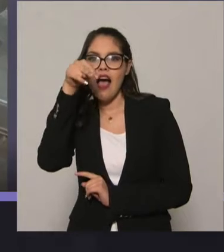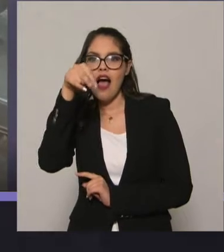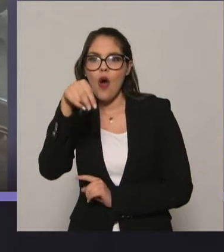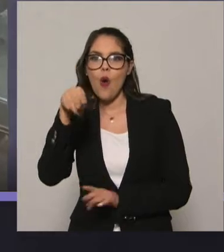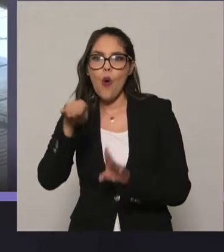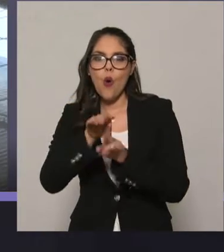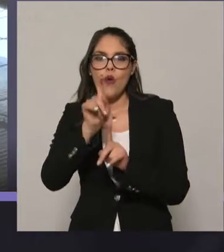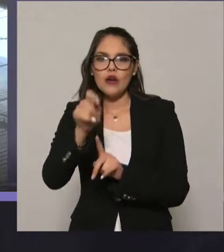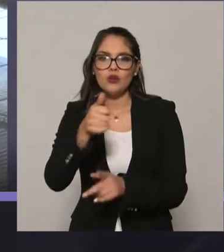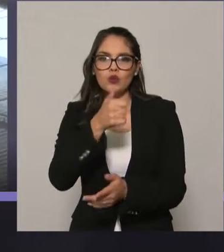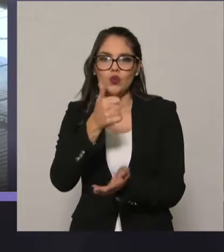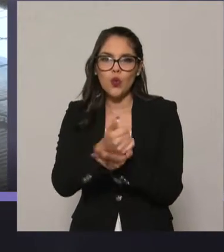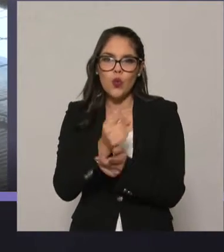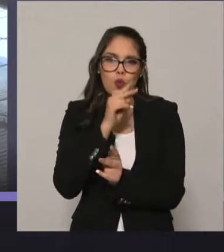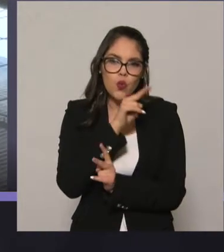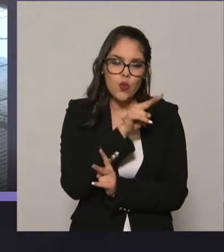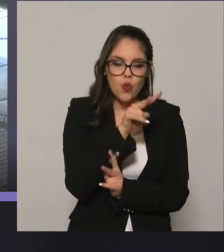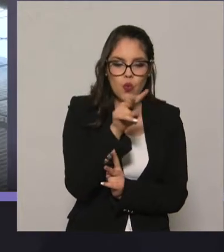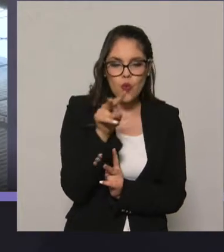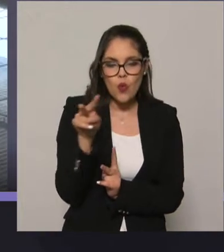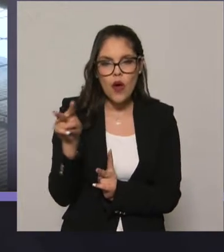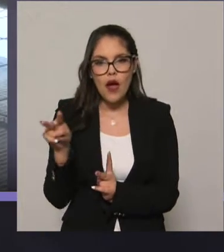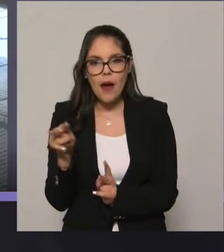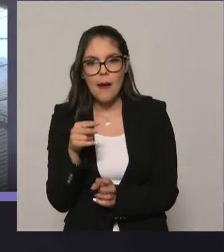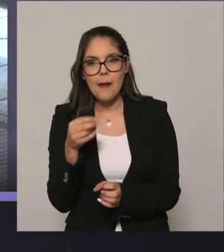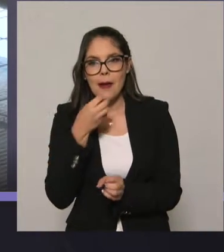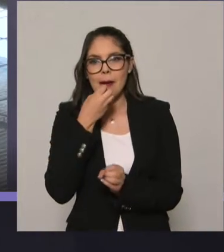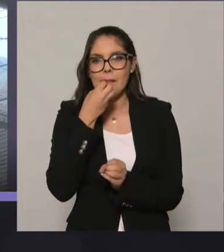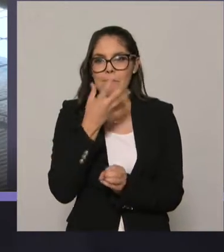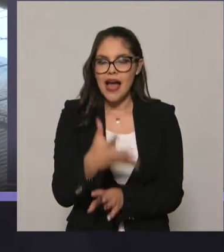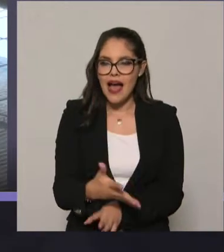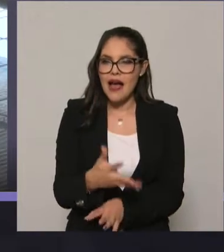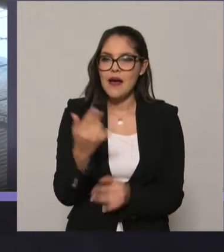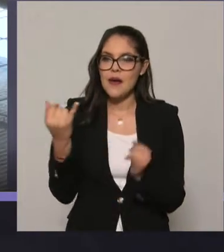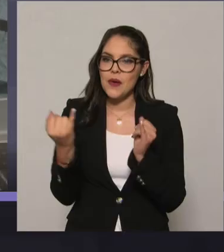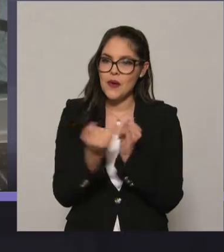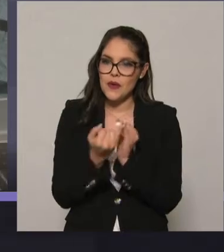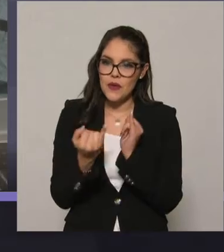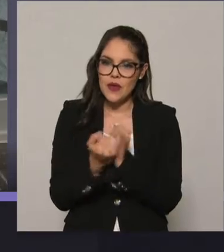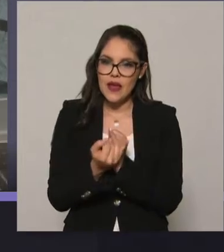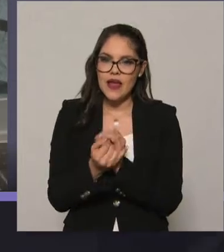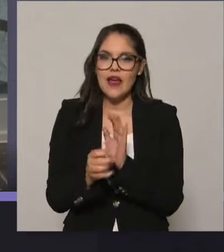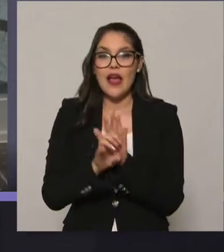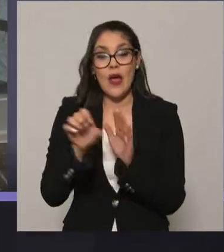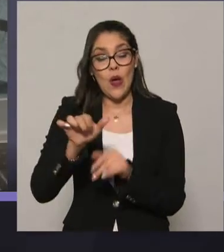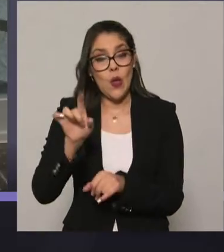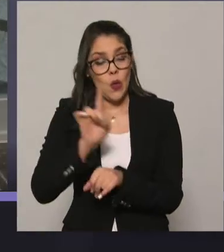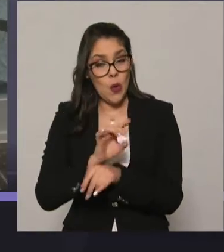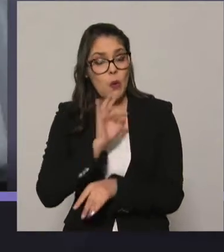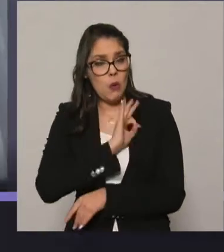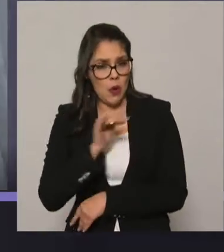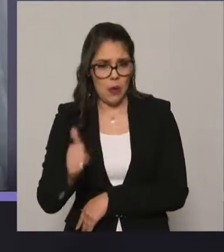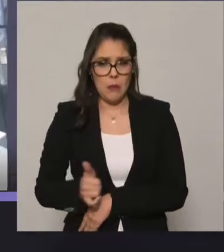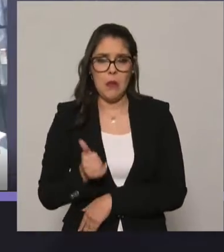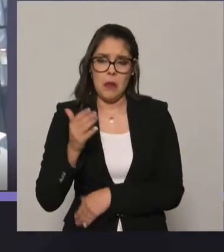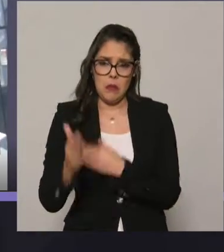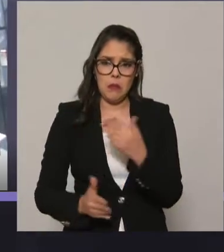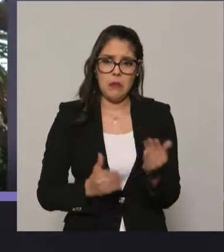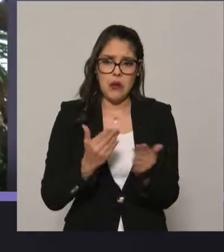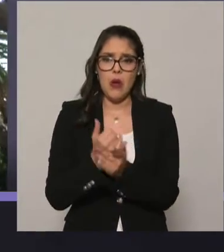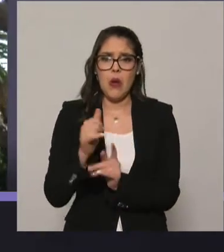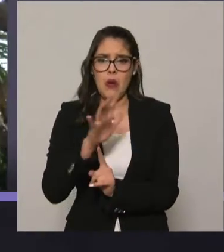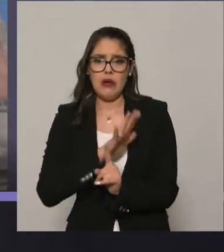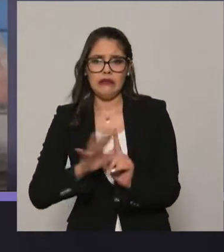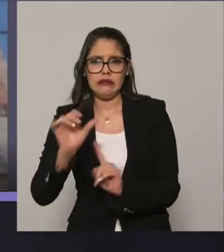ciudad en esta época fresca, pero pues muy despejada, como por ejemplo el día de hoy. Y alrededor del centro histórico tienes